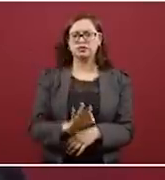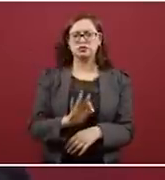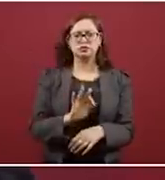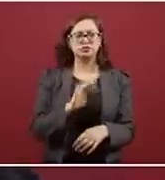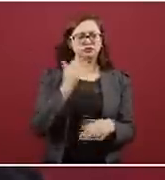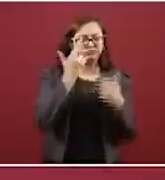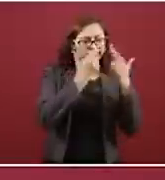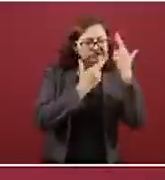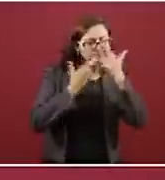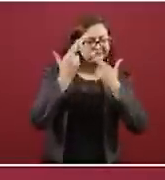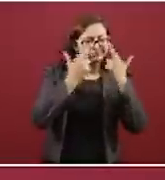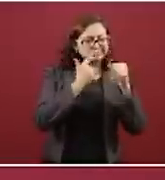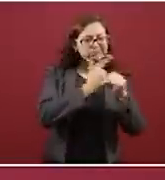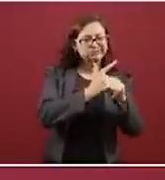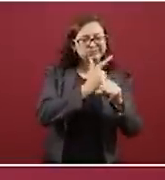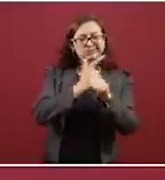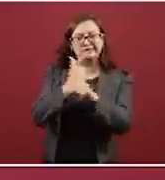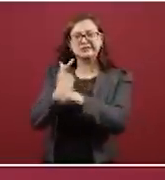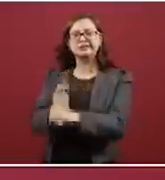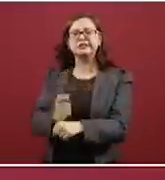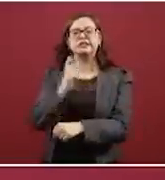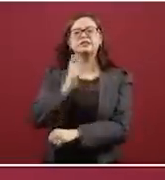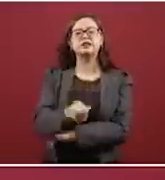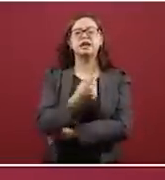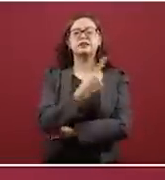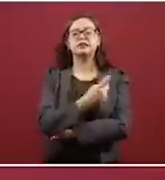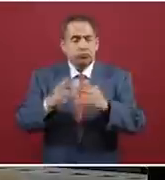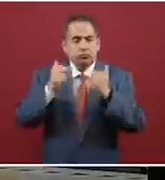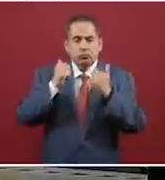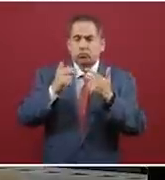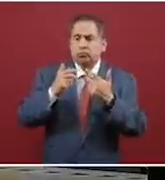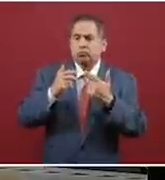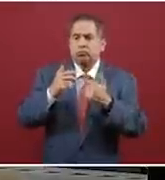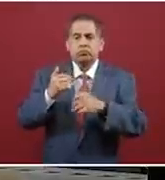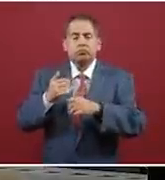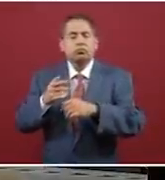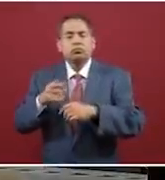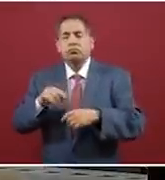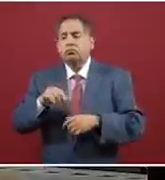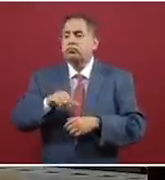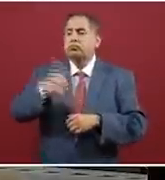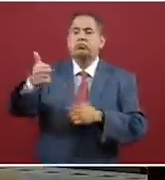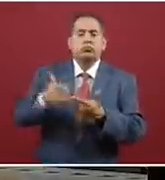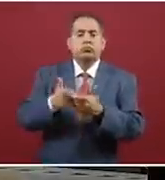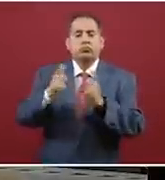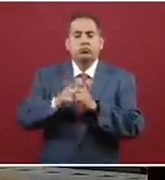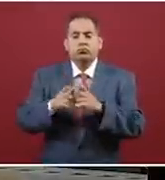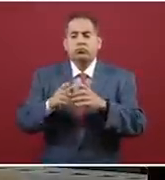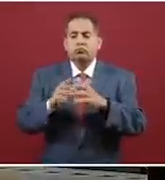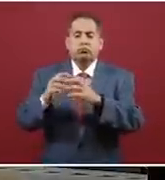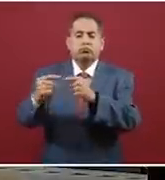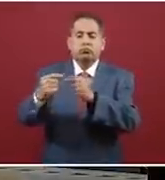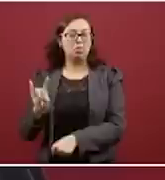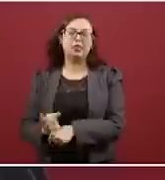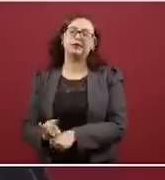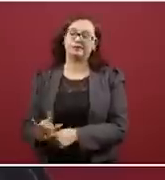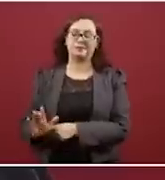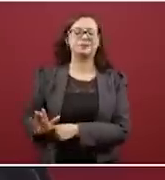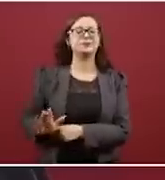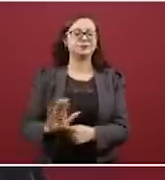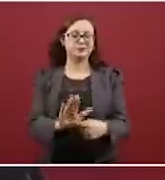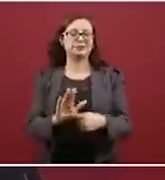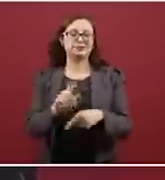decir 125 el jefe del ejecutivo adelantó que la ley se aplicará